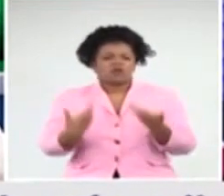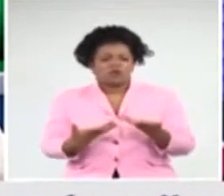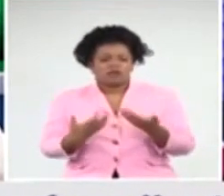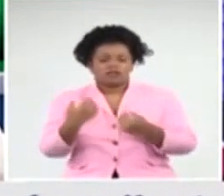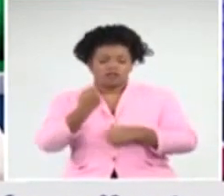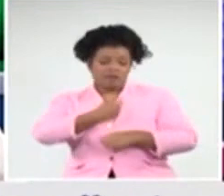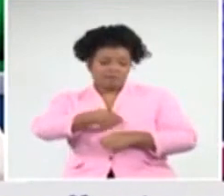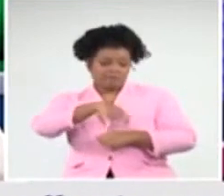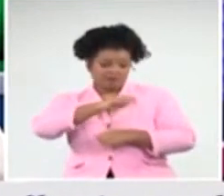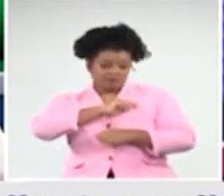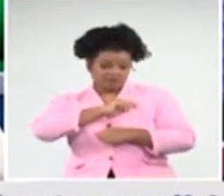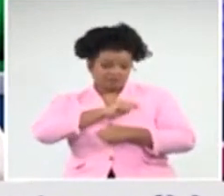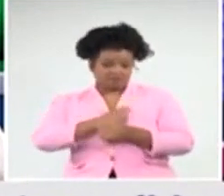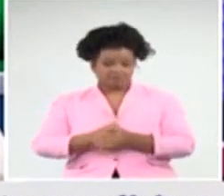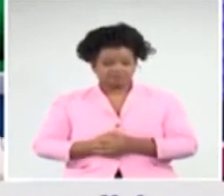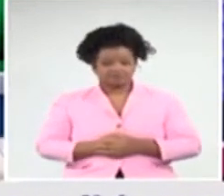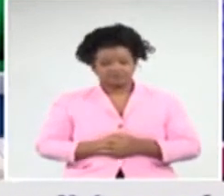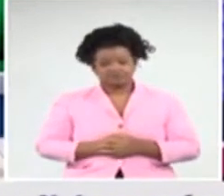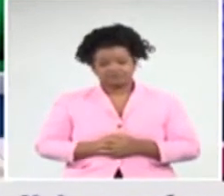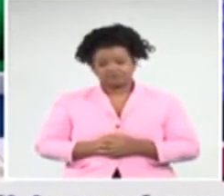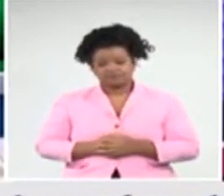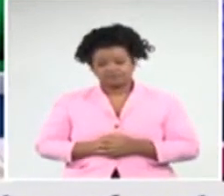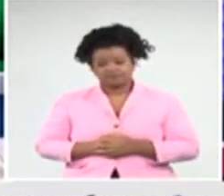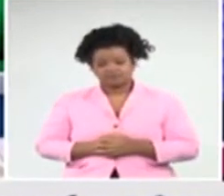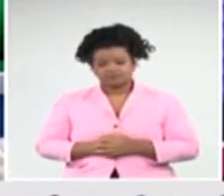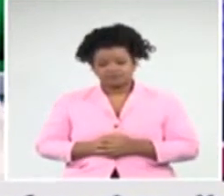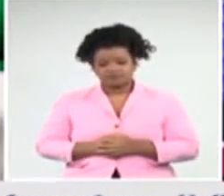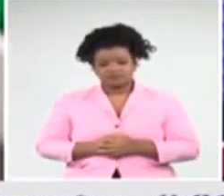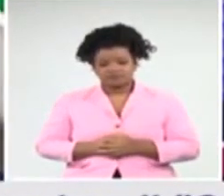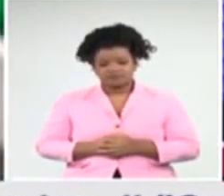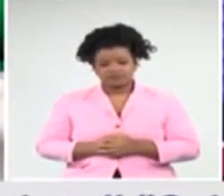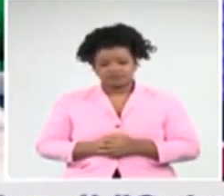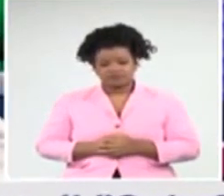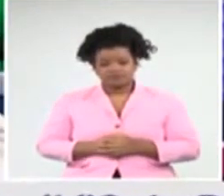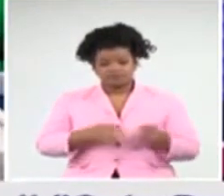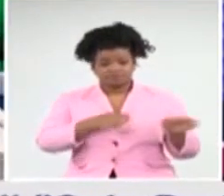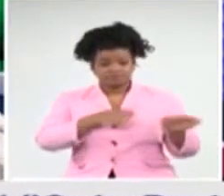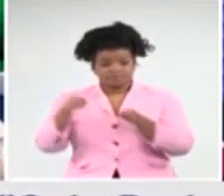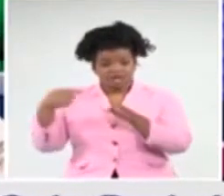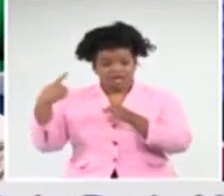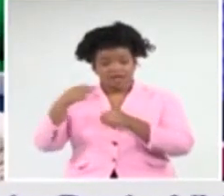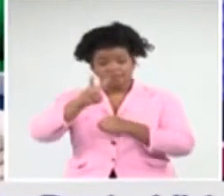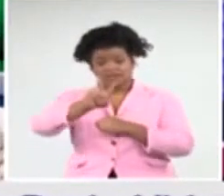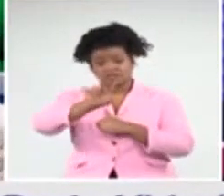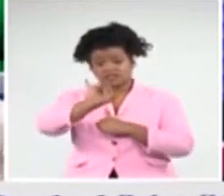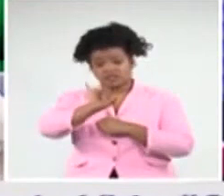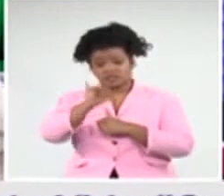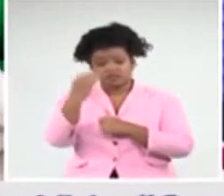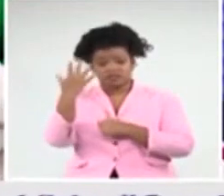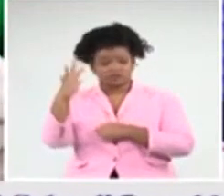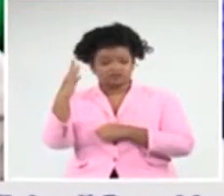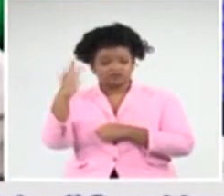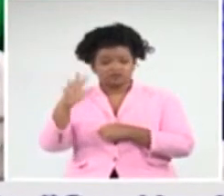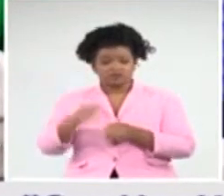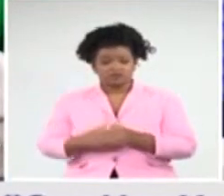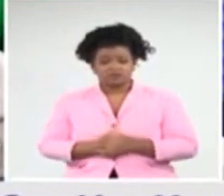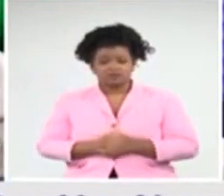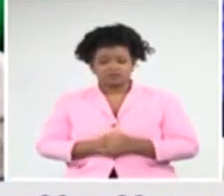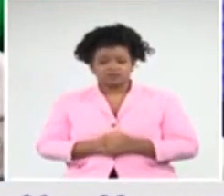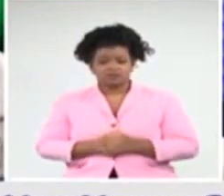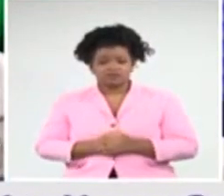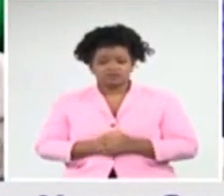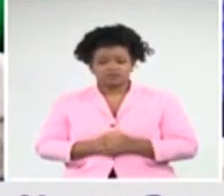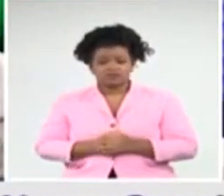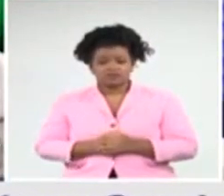procedentes de España. Se diagnosticaron ayer también 27 extranjeros. Los 2 turistas que